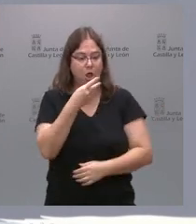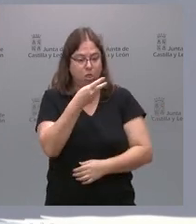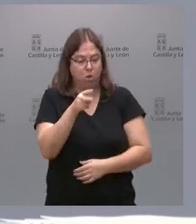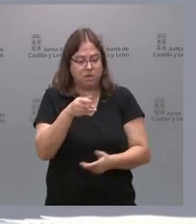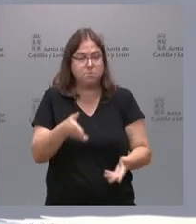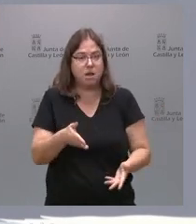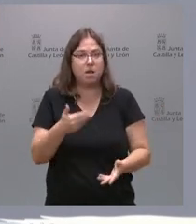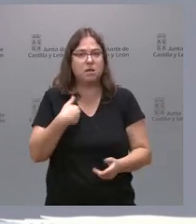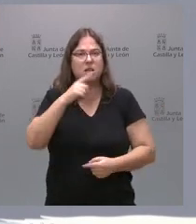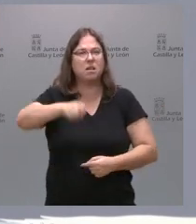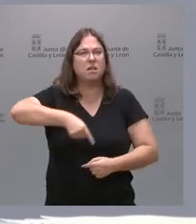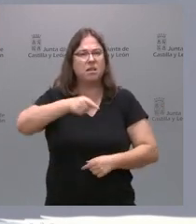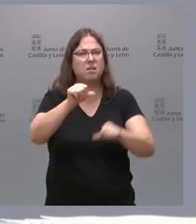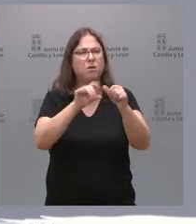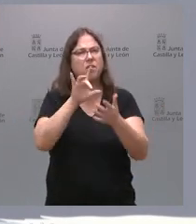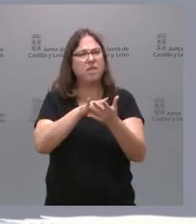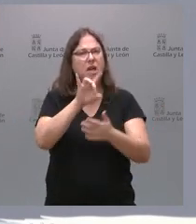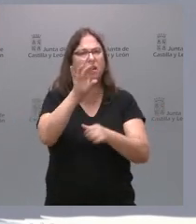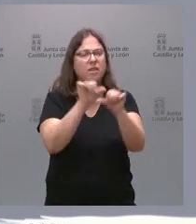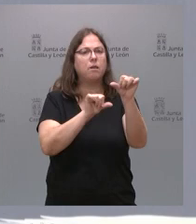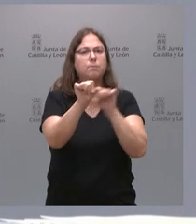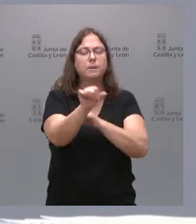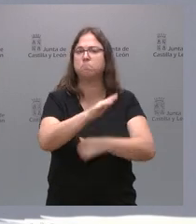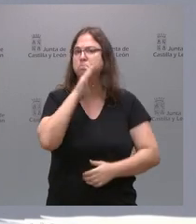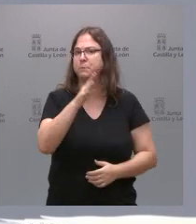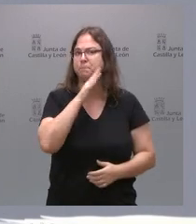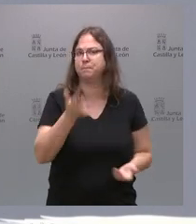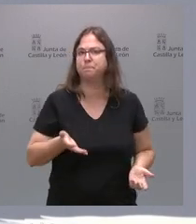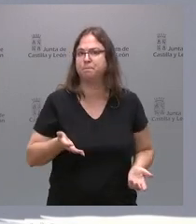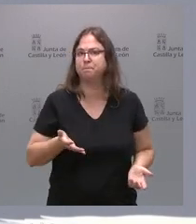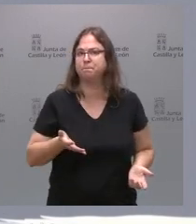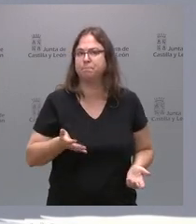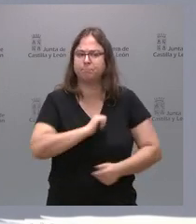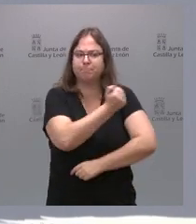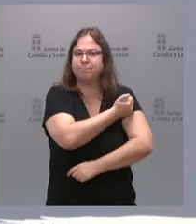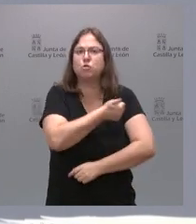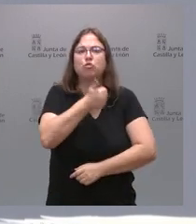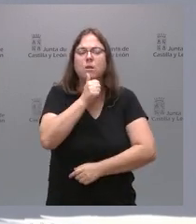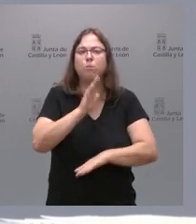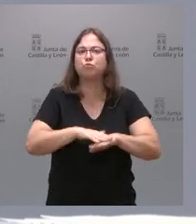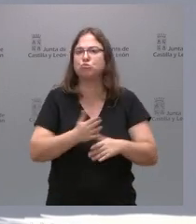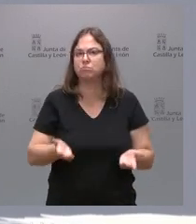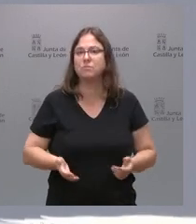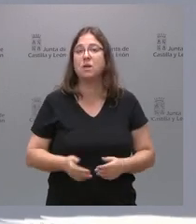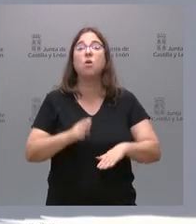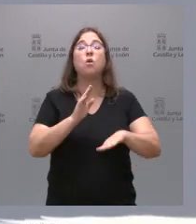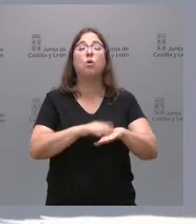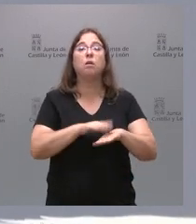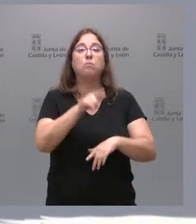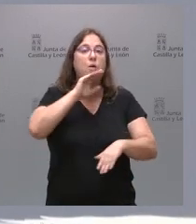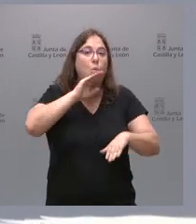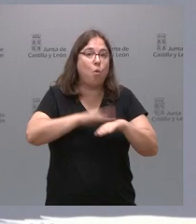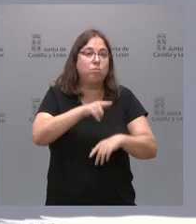semanas Porque después hablo de que a partir del día 15 Cuál es el motivo para para no registrarlo ahora pues que él cumple su palabra